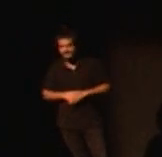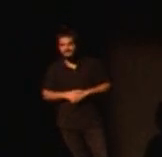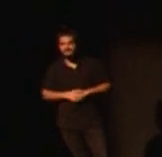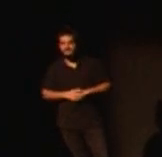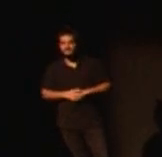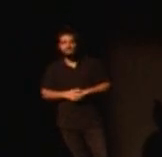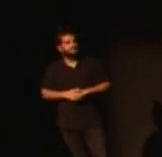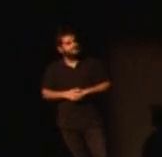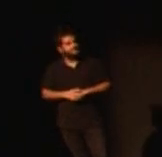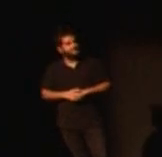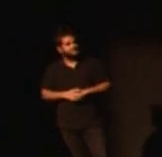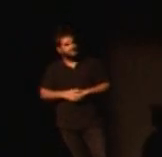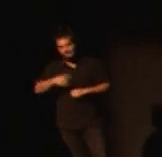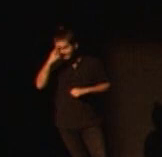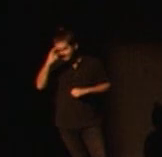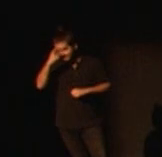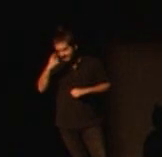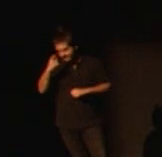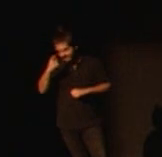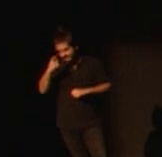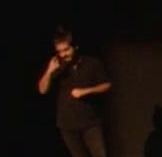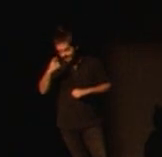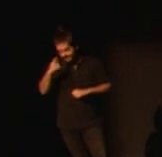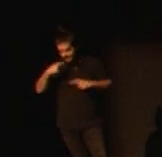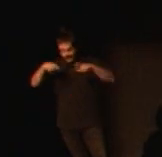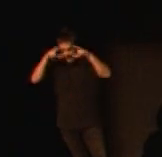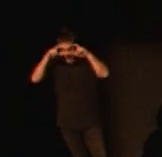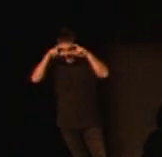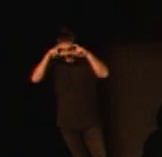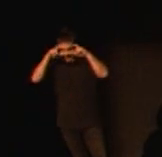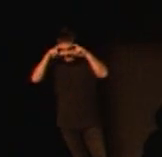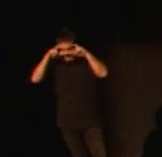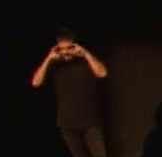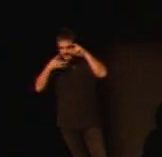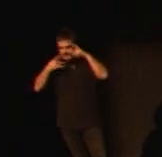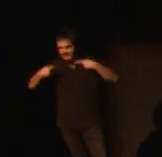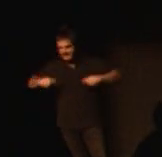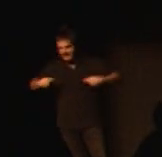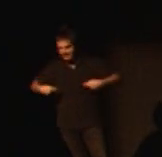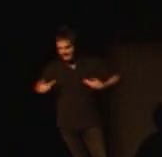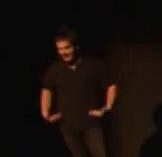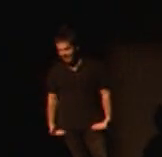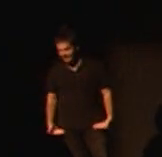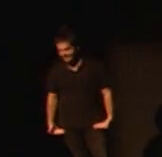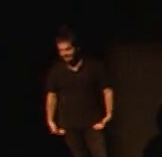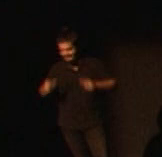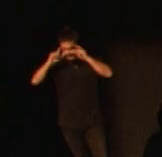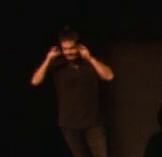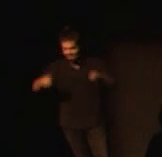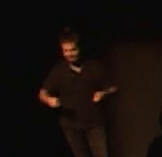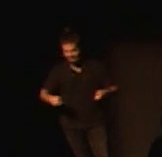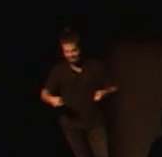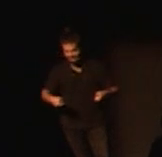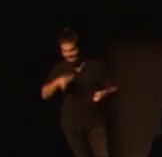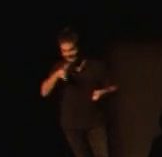chiquitín, de aquellas que cuando ibas a la farmacia a pesarte te las tenías que quitar porque si no directamente se alteraba